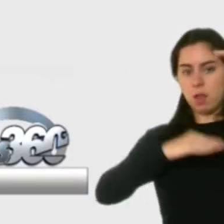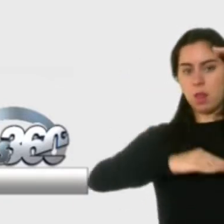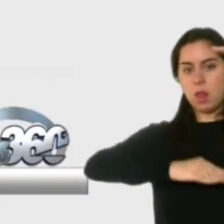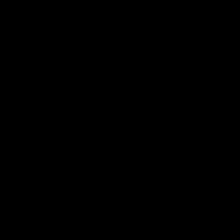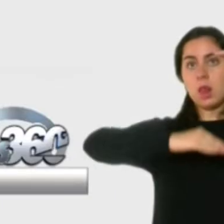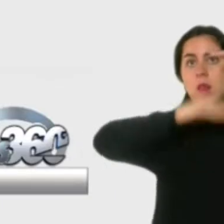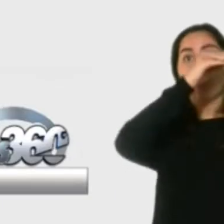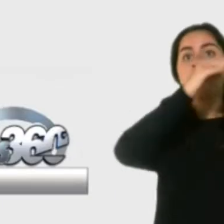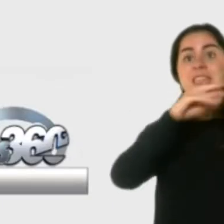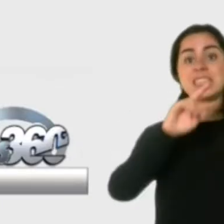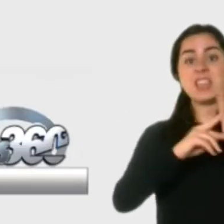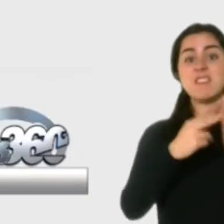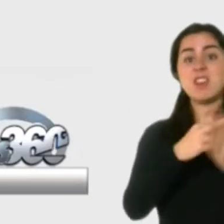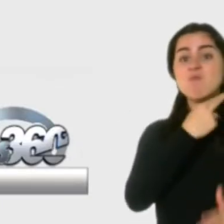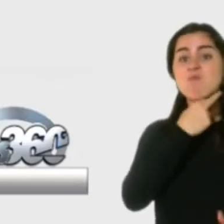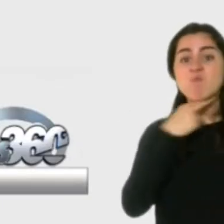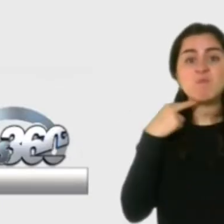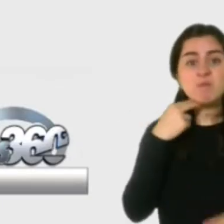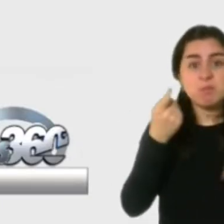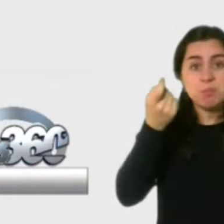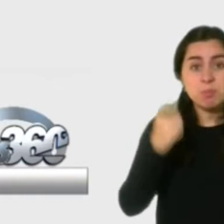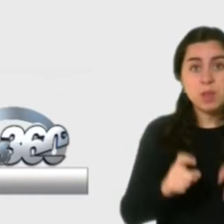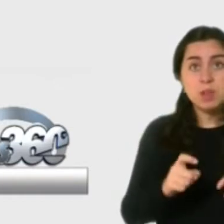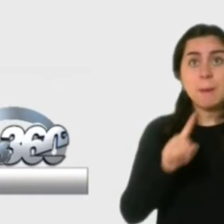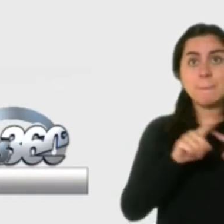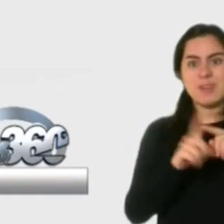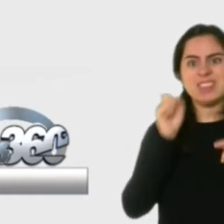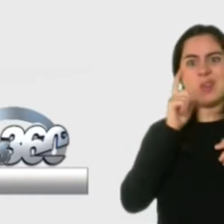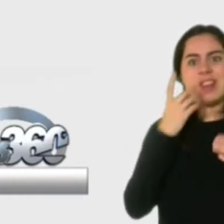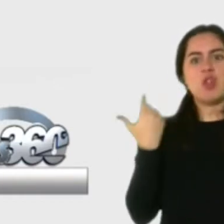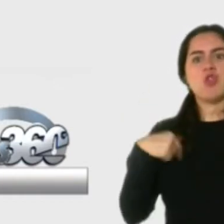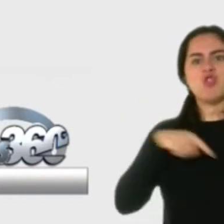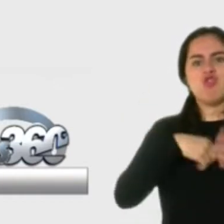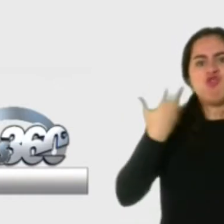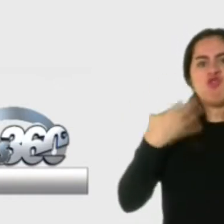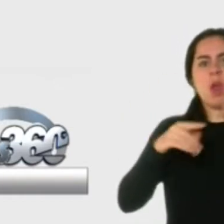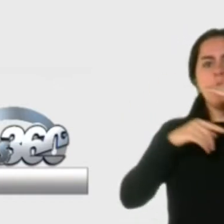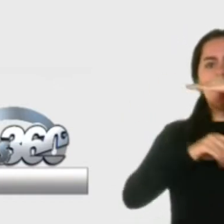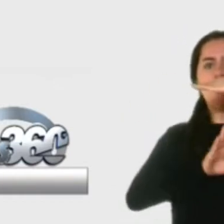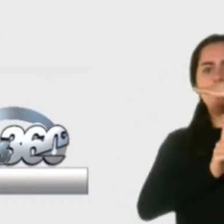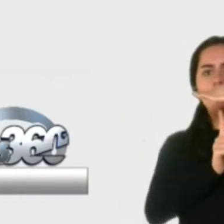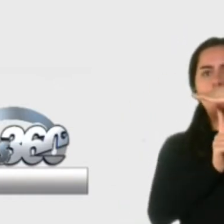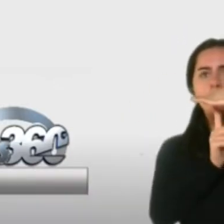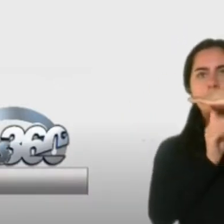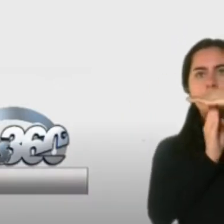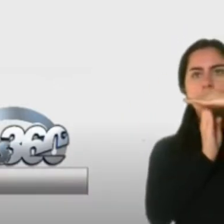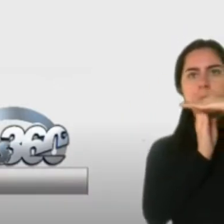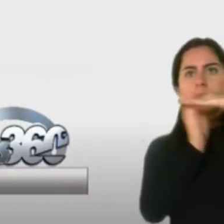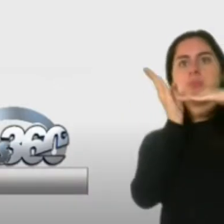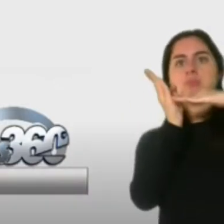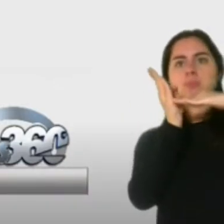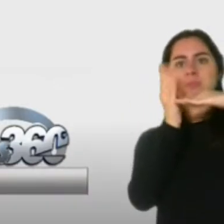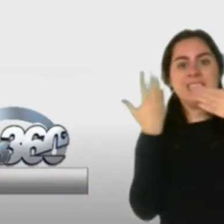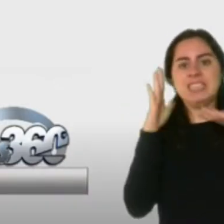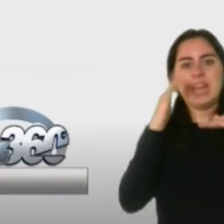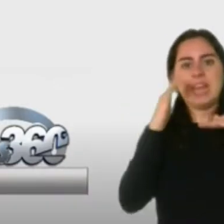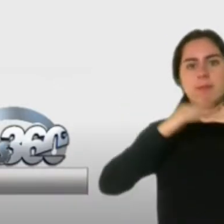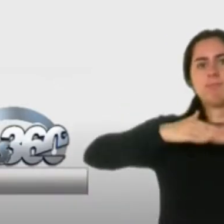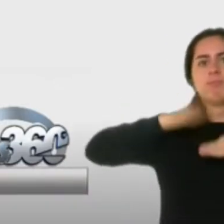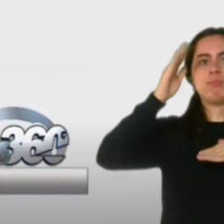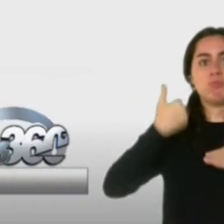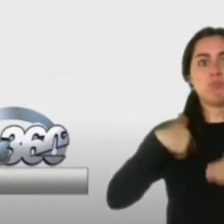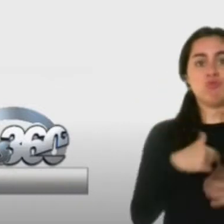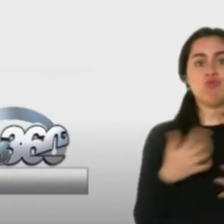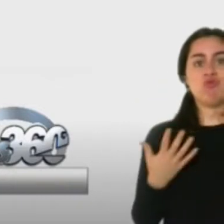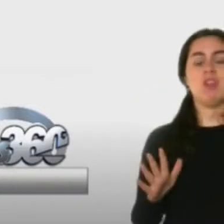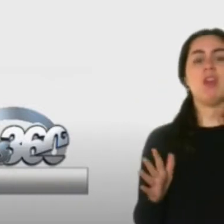últimas semanas se ha superado esa línea, ¿no? Estamos ya en un 32 por 100.000 aproximadamente, ¿no? Y vemos que